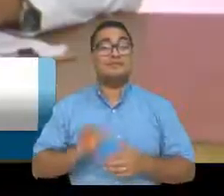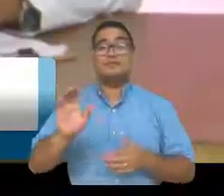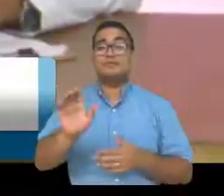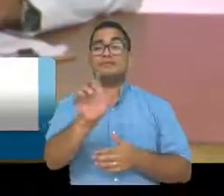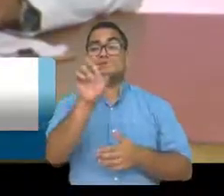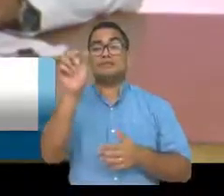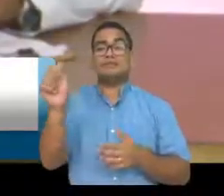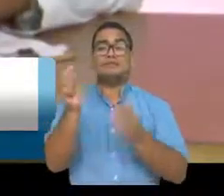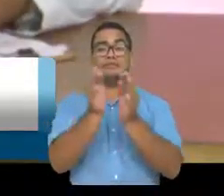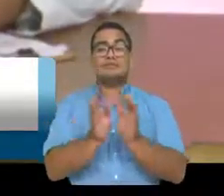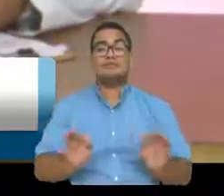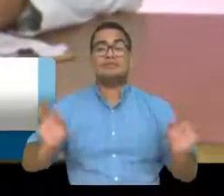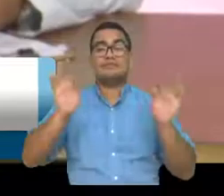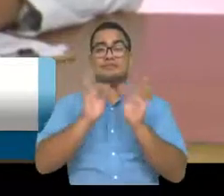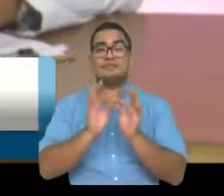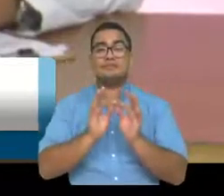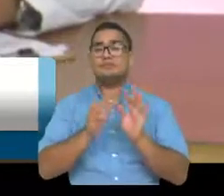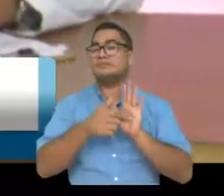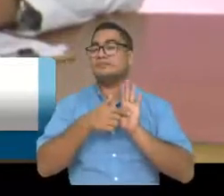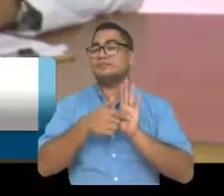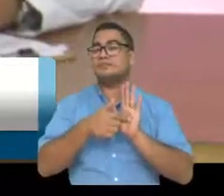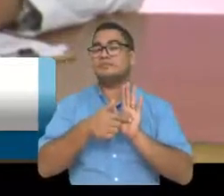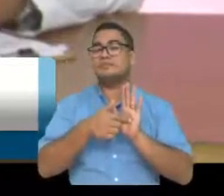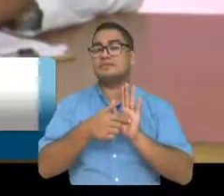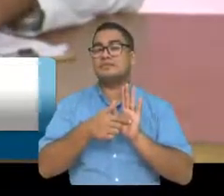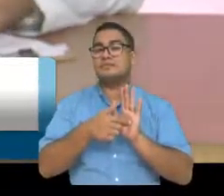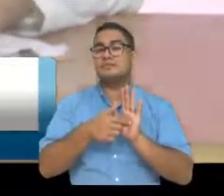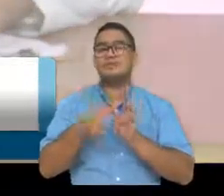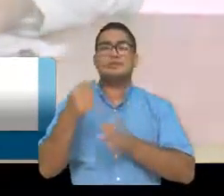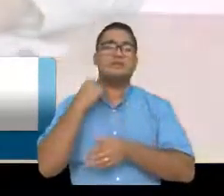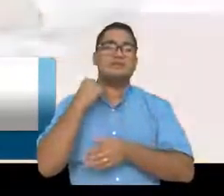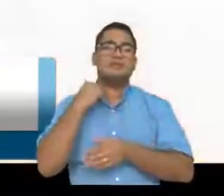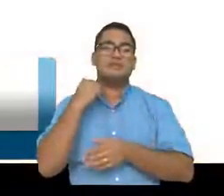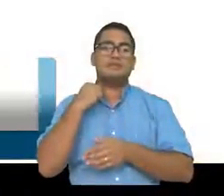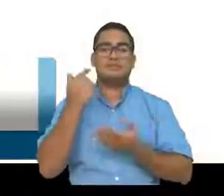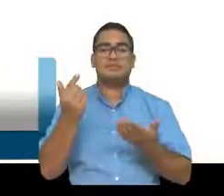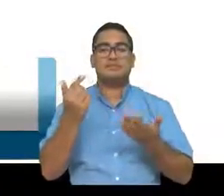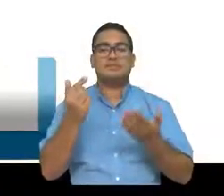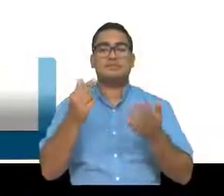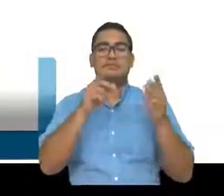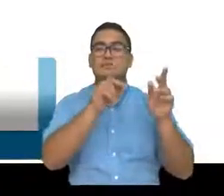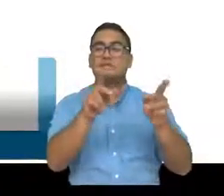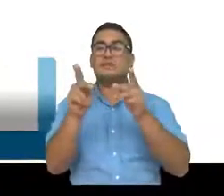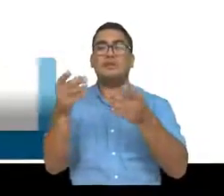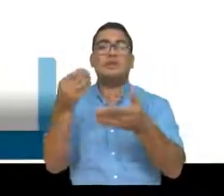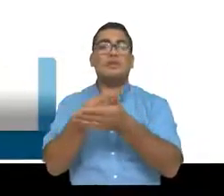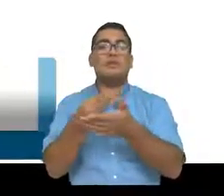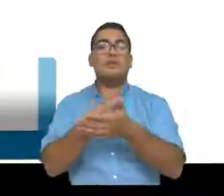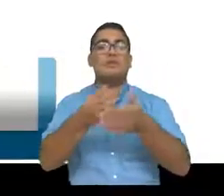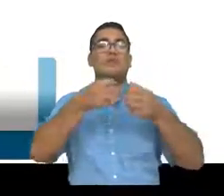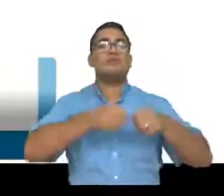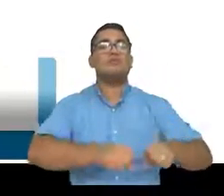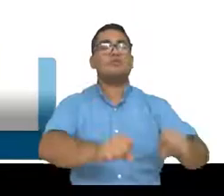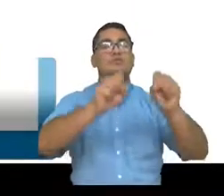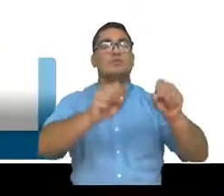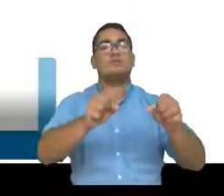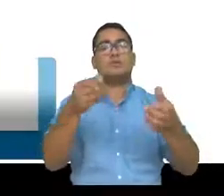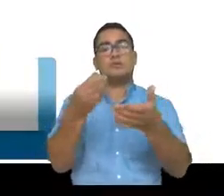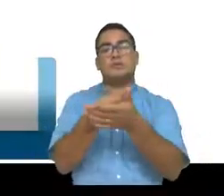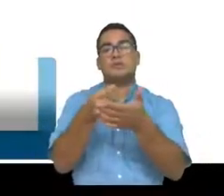iba a decir. Exactamente. Saludar. Hola, con la palabra, sí, con la voz. Para que no... saludar con la voz. Es